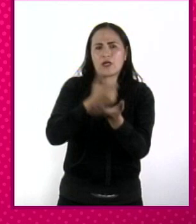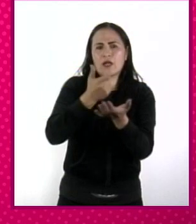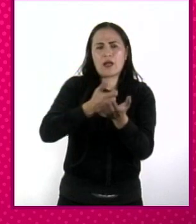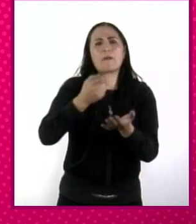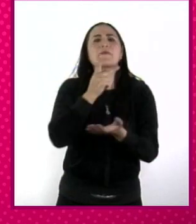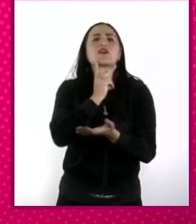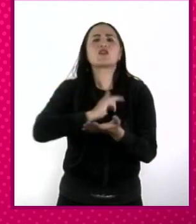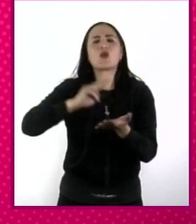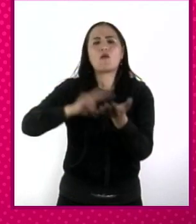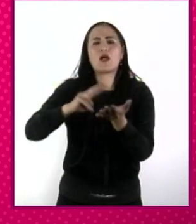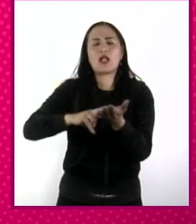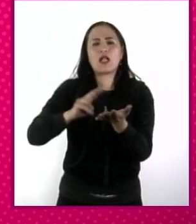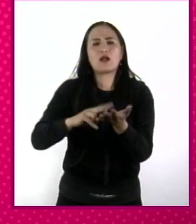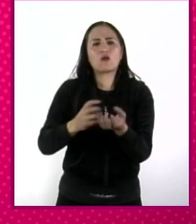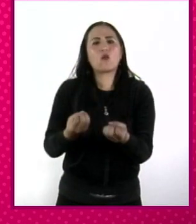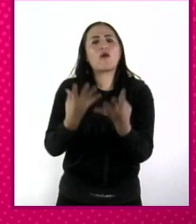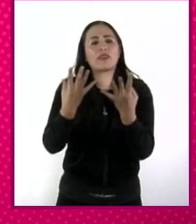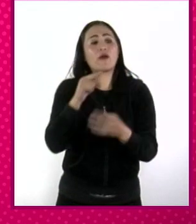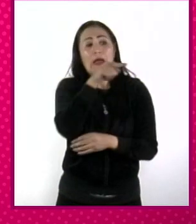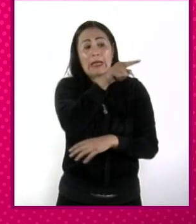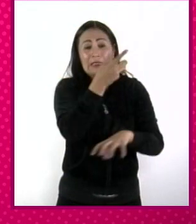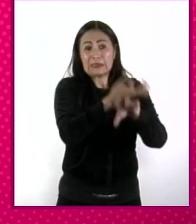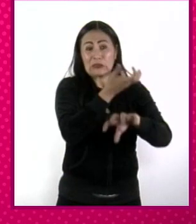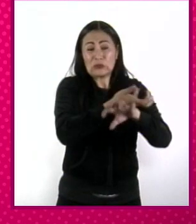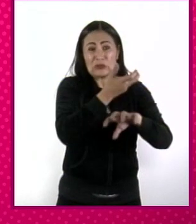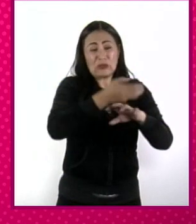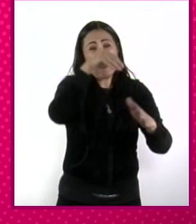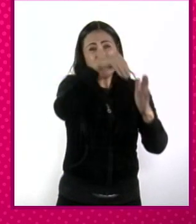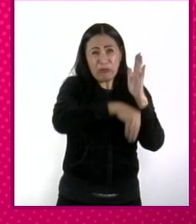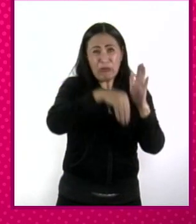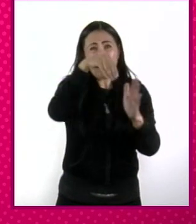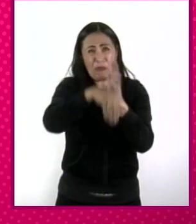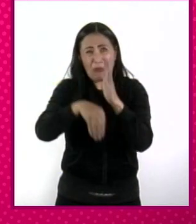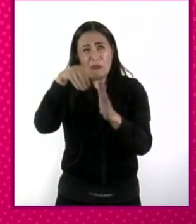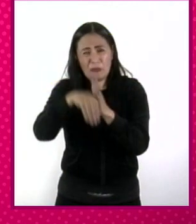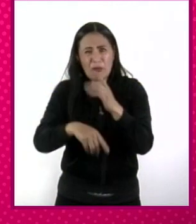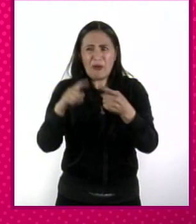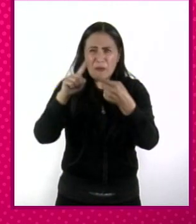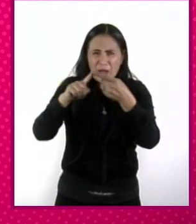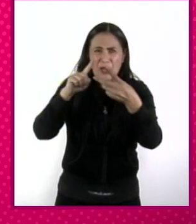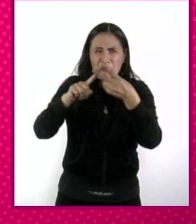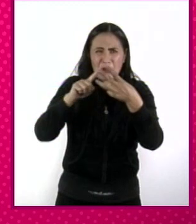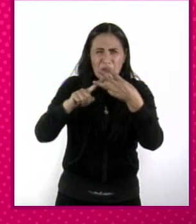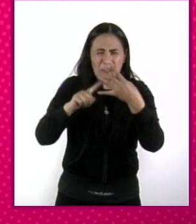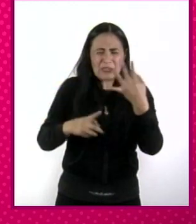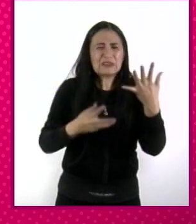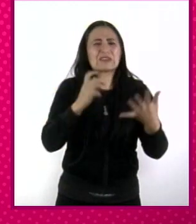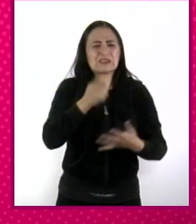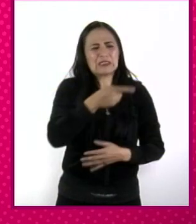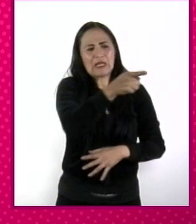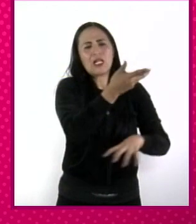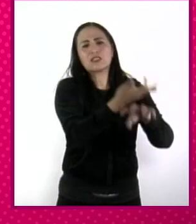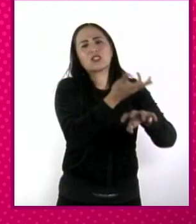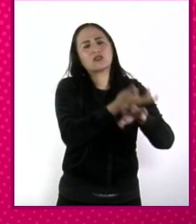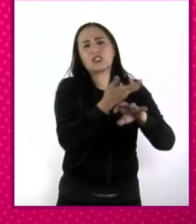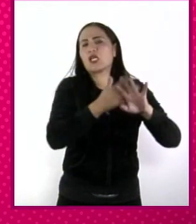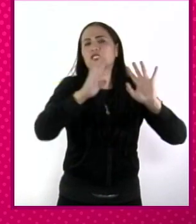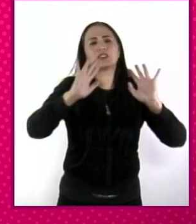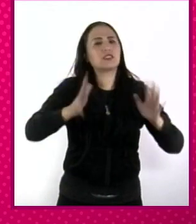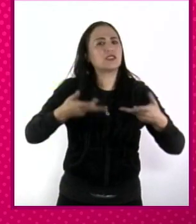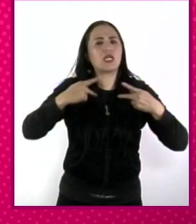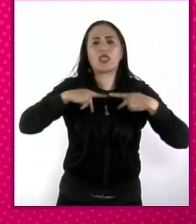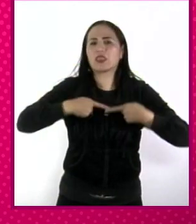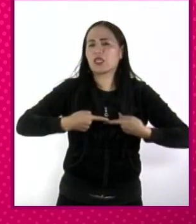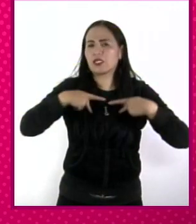Estados Unidos. Todas esas señales son tomadas en Estados Unidos como señales de debilidad, como señales de que